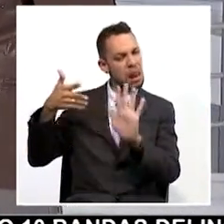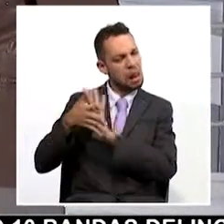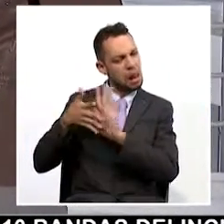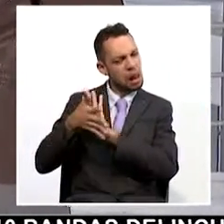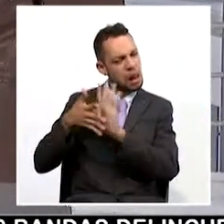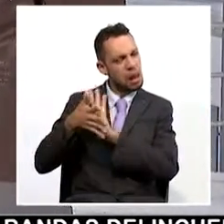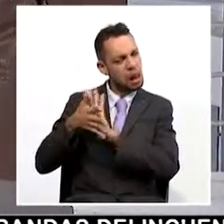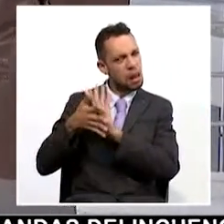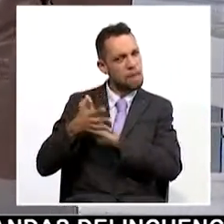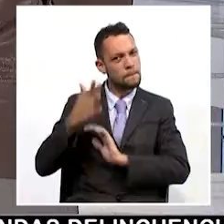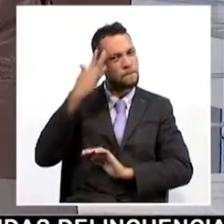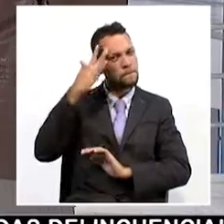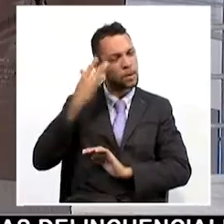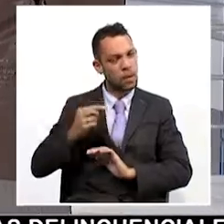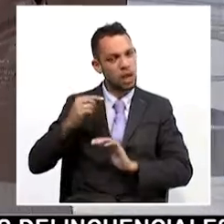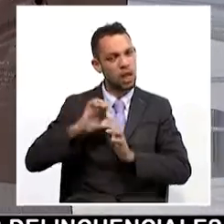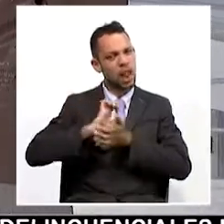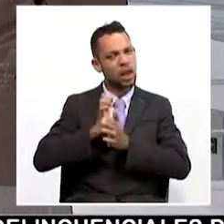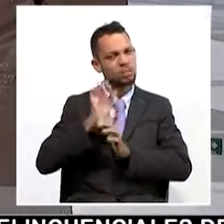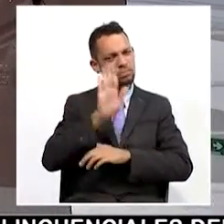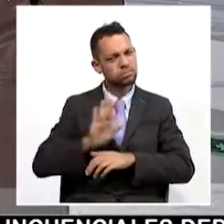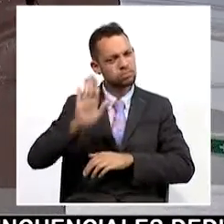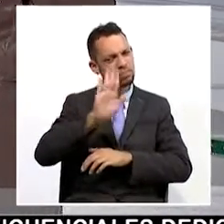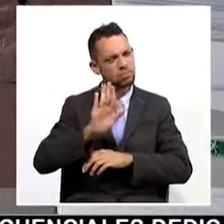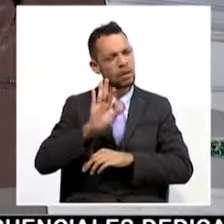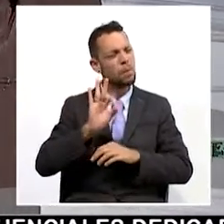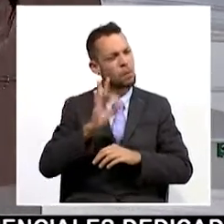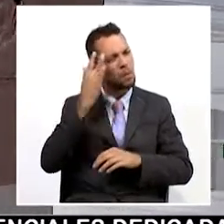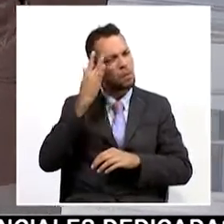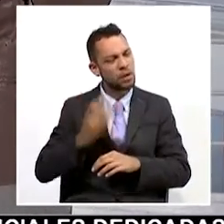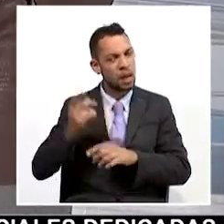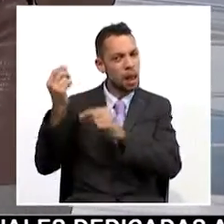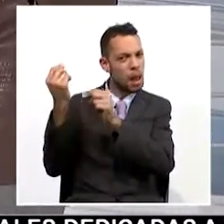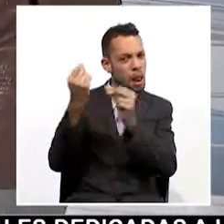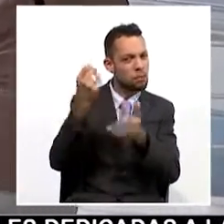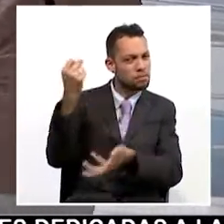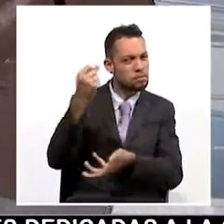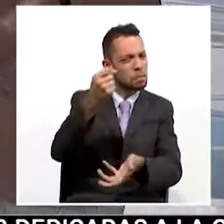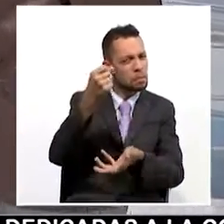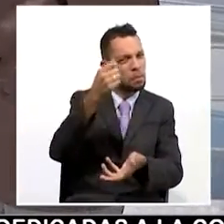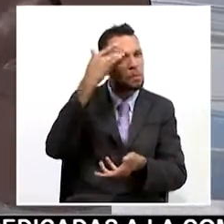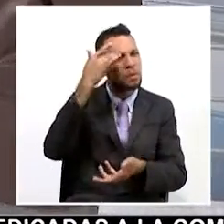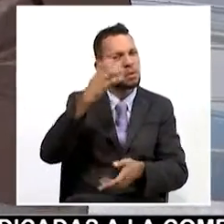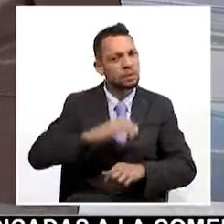Cafetero es una de las regiones del país que más recibe las remesas. Correcto, Daniela, buenas noches.